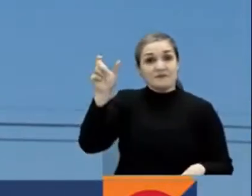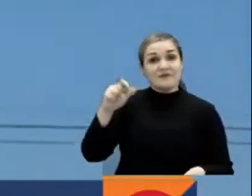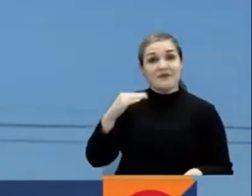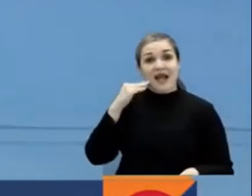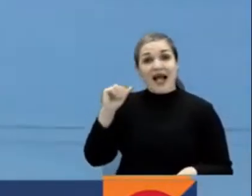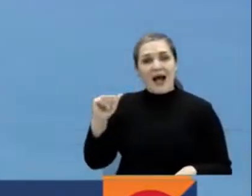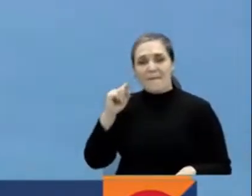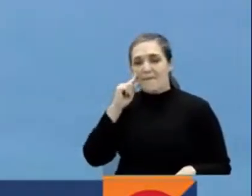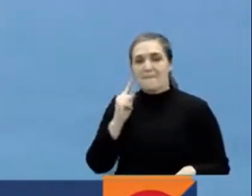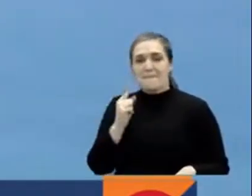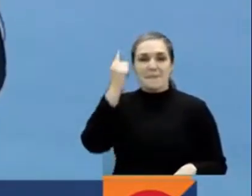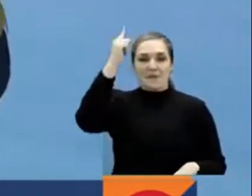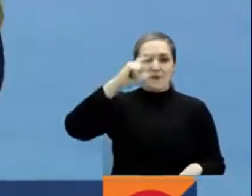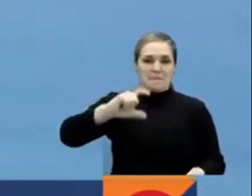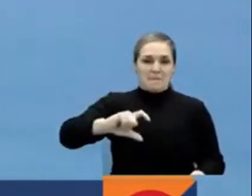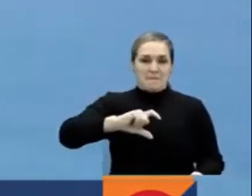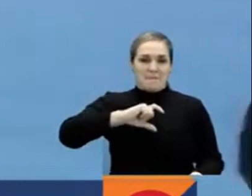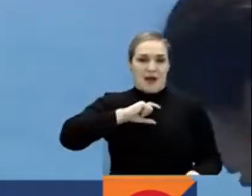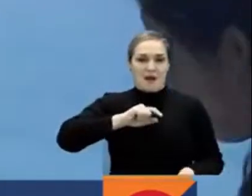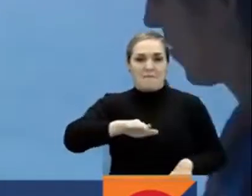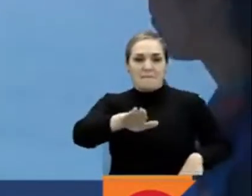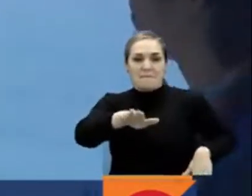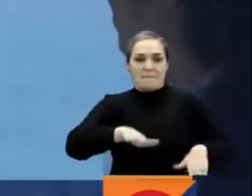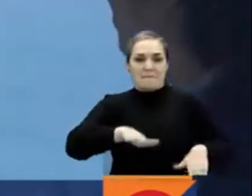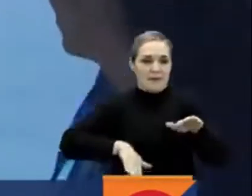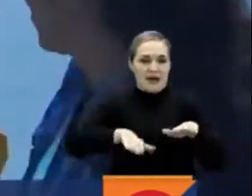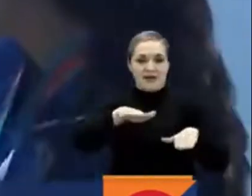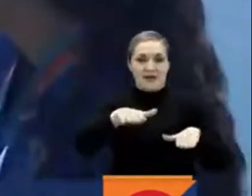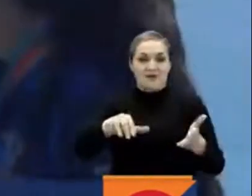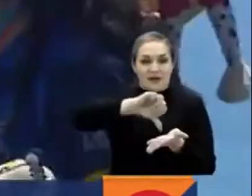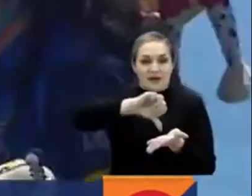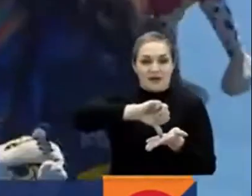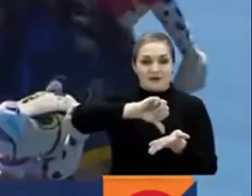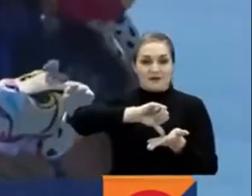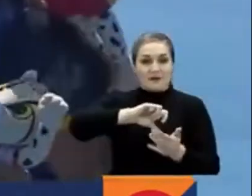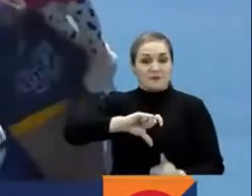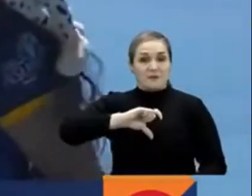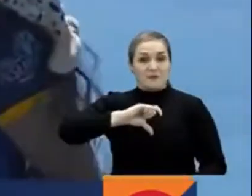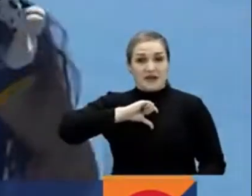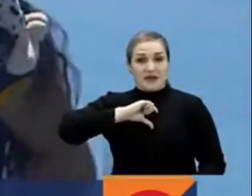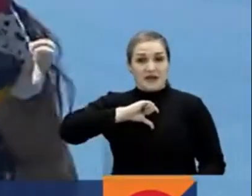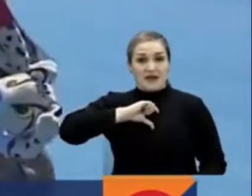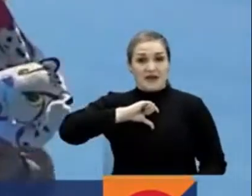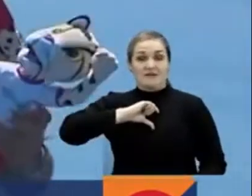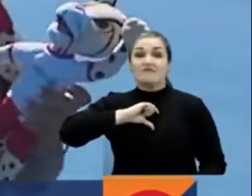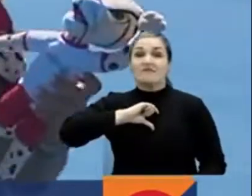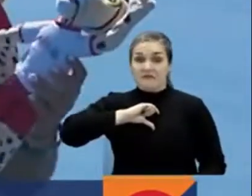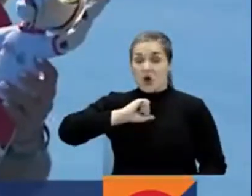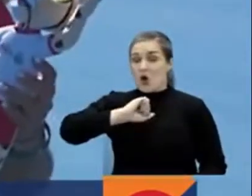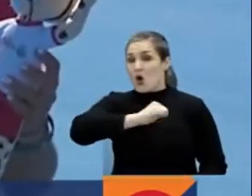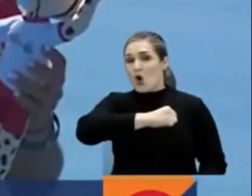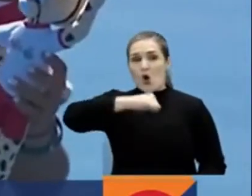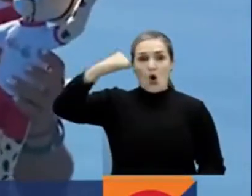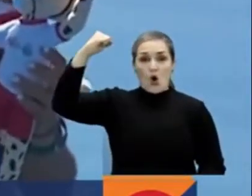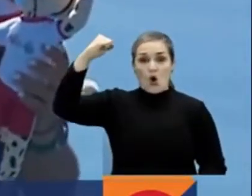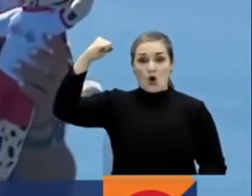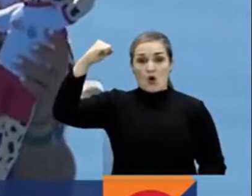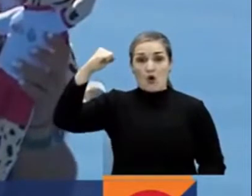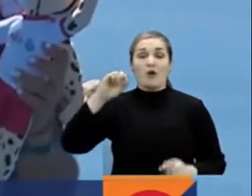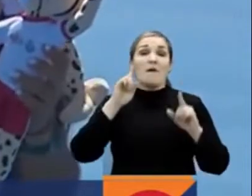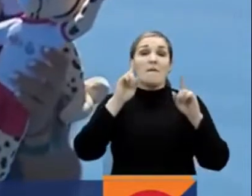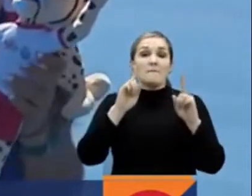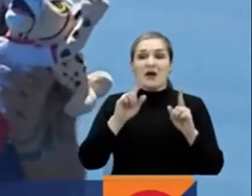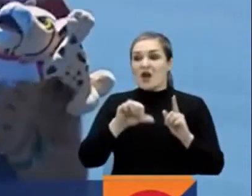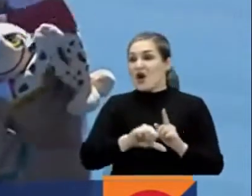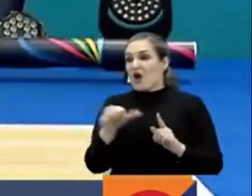colombiana en bañarse en oro en Asunción. La patinadora ganó una de las 2 medallas para este deporte, que a pesar del buen resultado, perdió 2 medallas